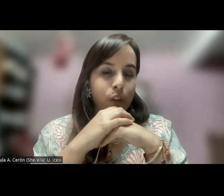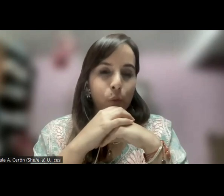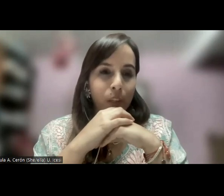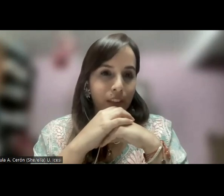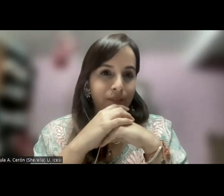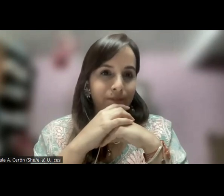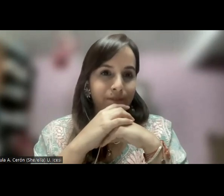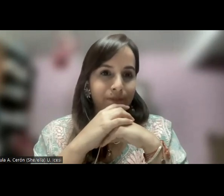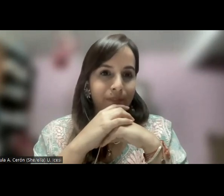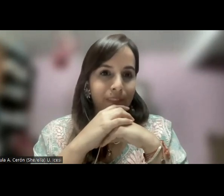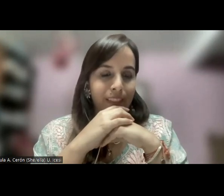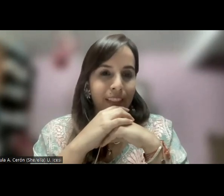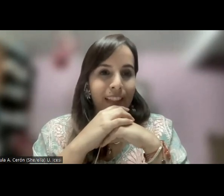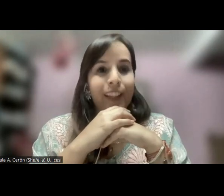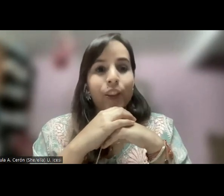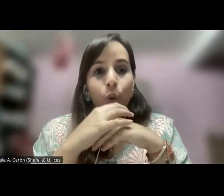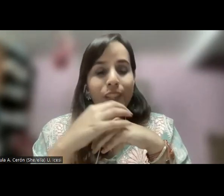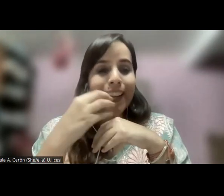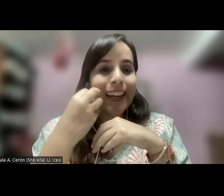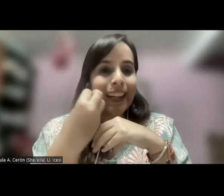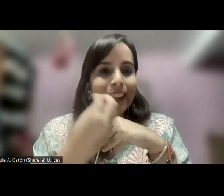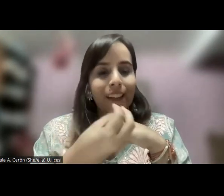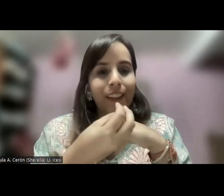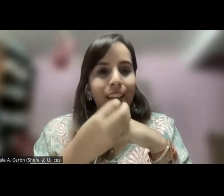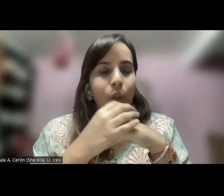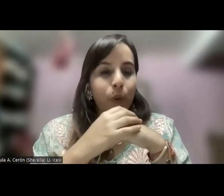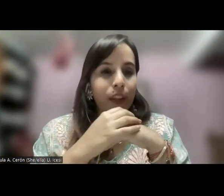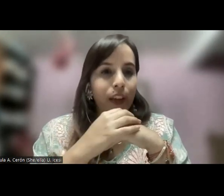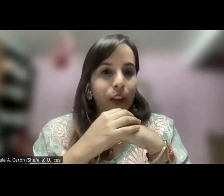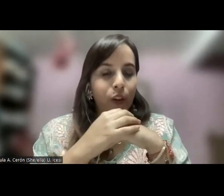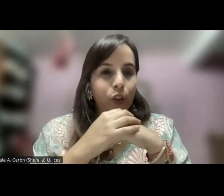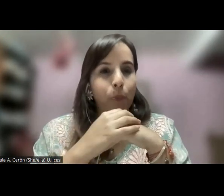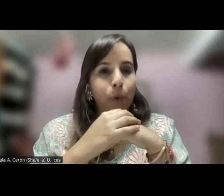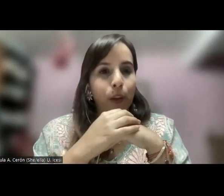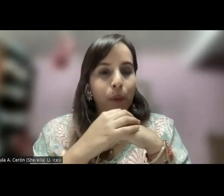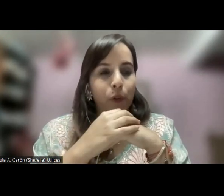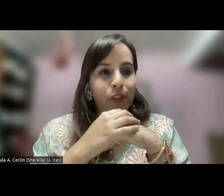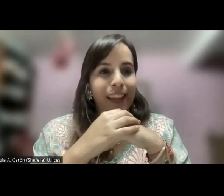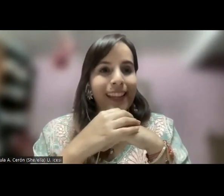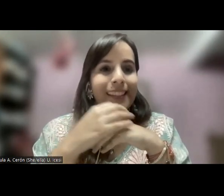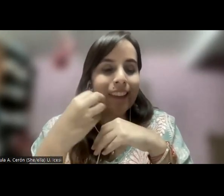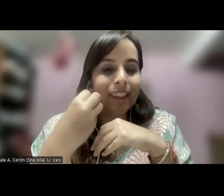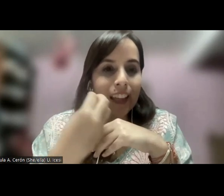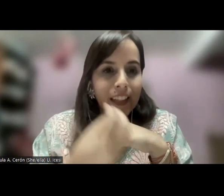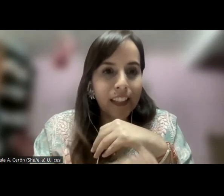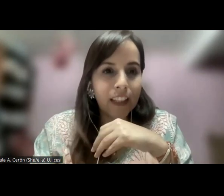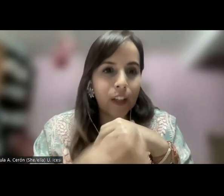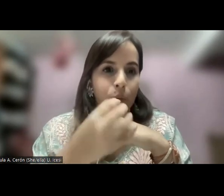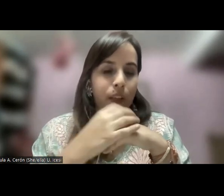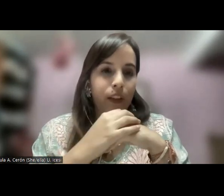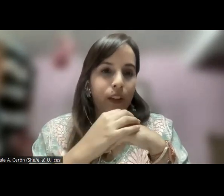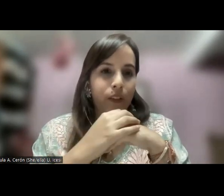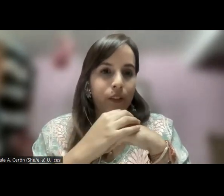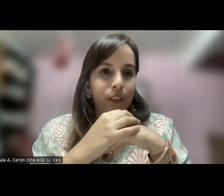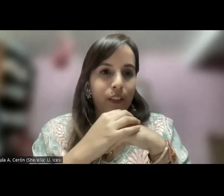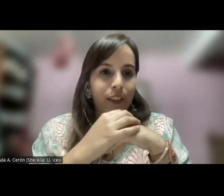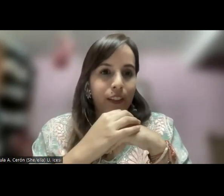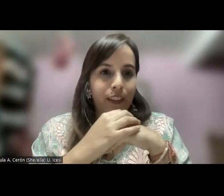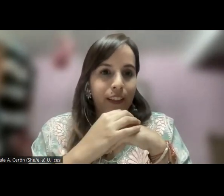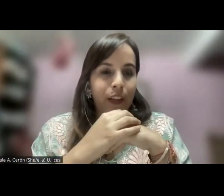su hijo o a su hija entonces la relatividad del cuidado no podemos estandarizar el